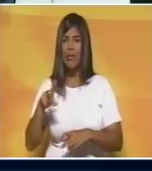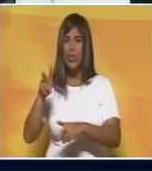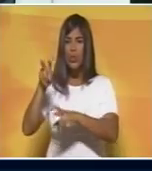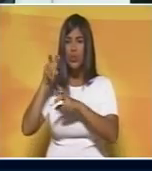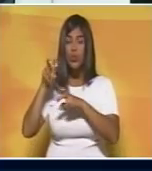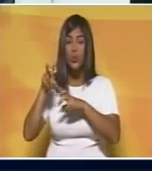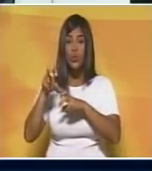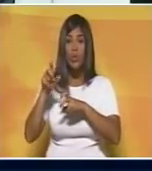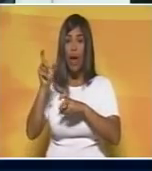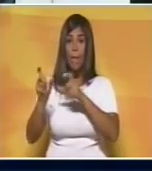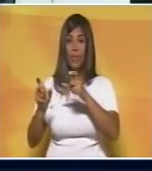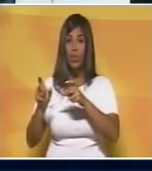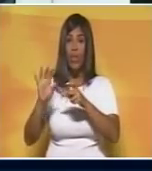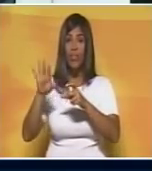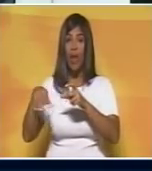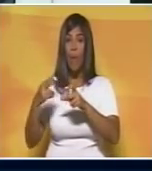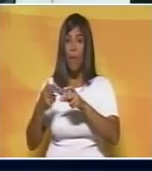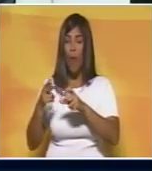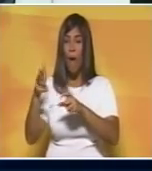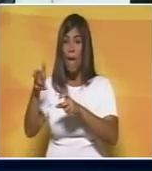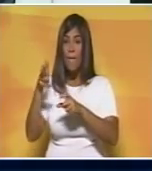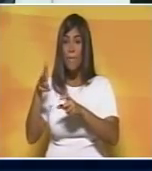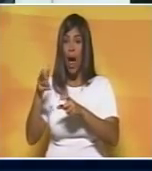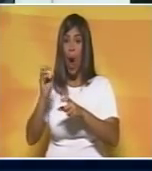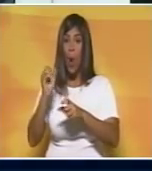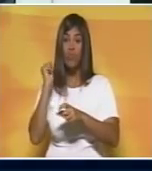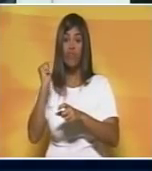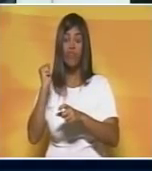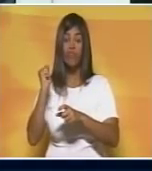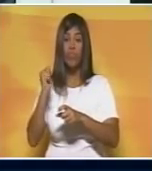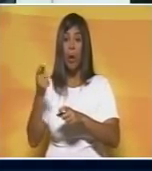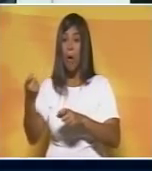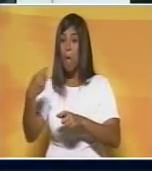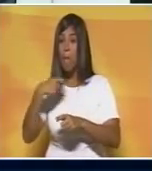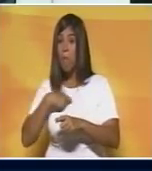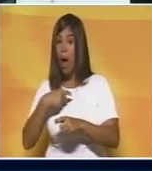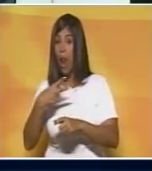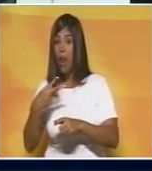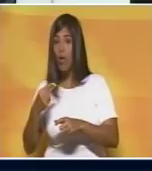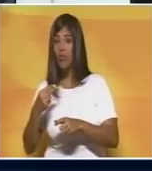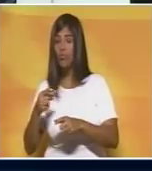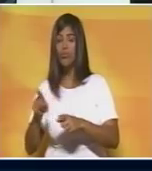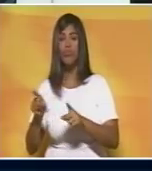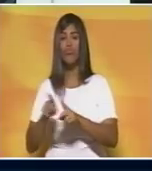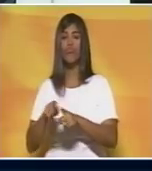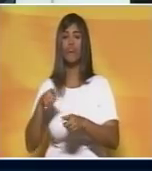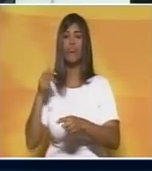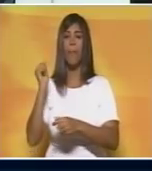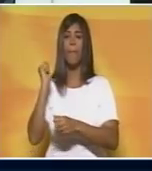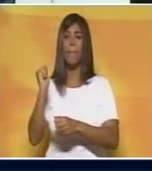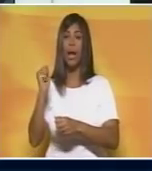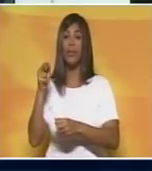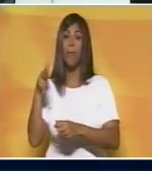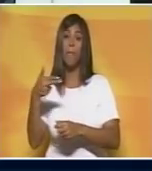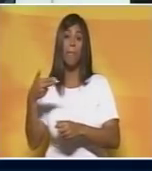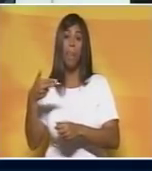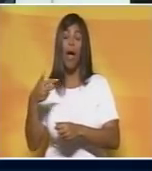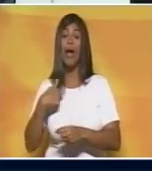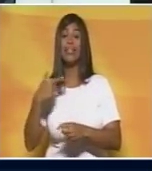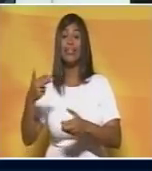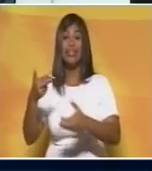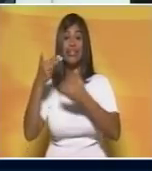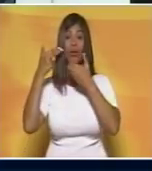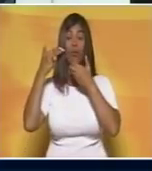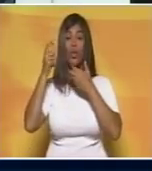sus víctimas y luego le causaba la muerte si no obtenía el beneficio de estas personas. Durante el secuestro del ciudadano José